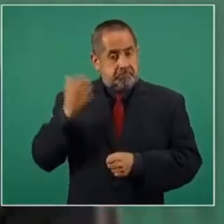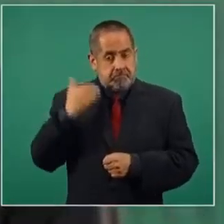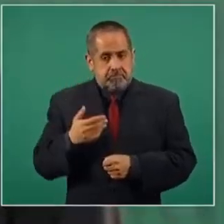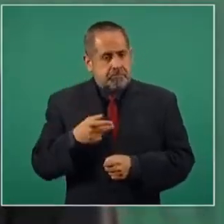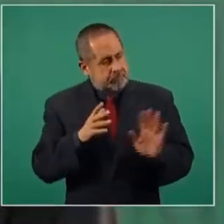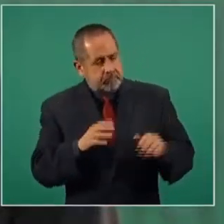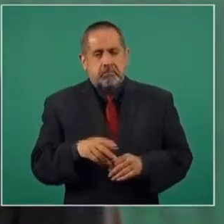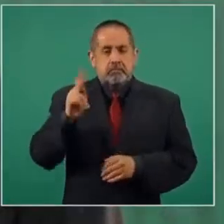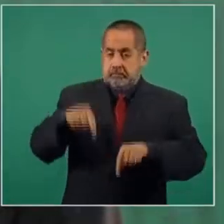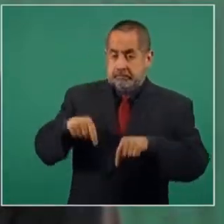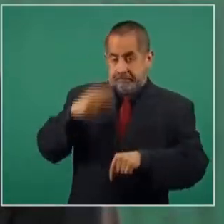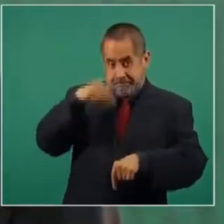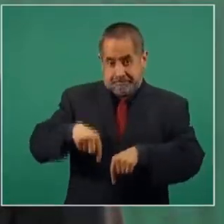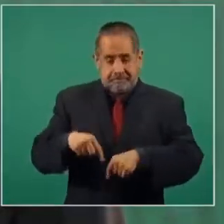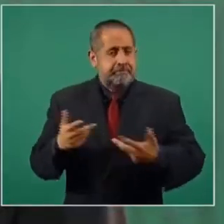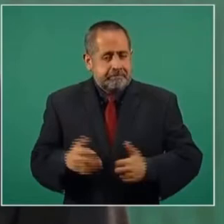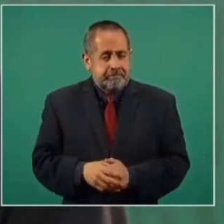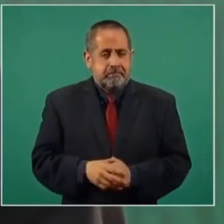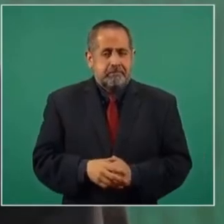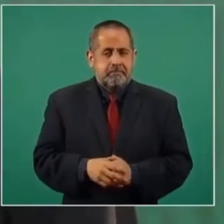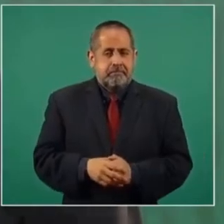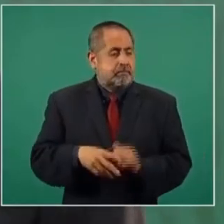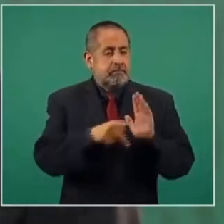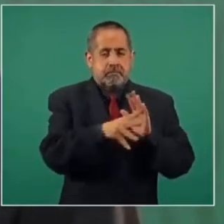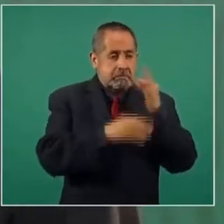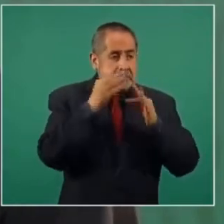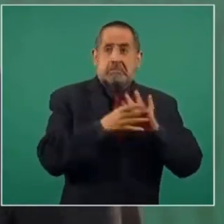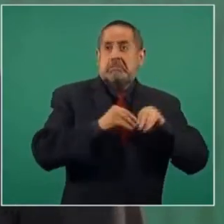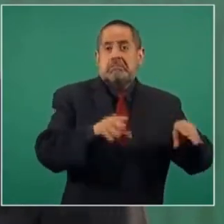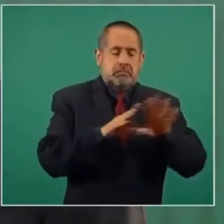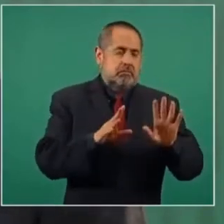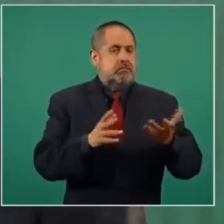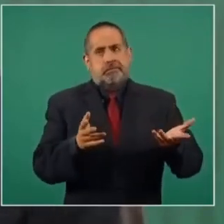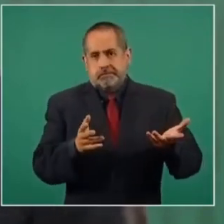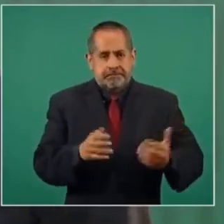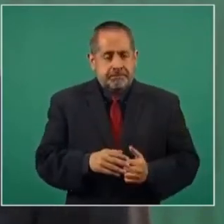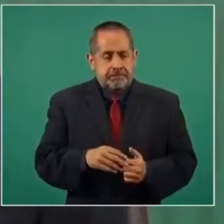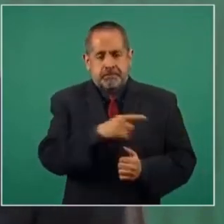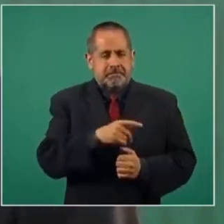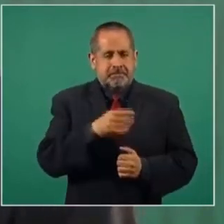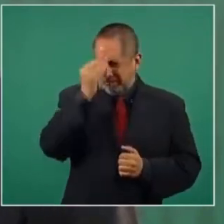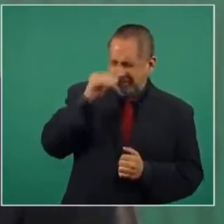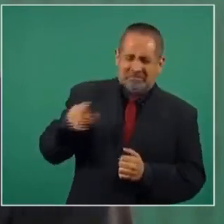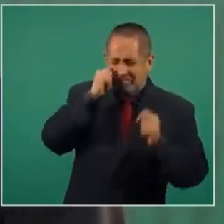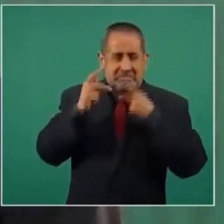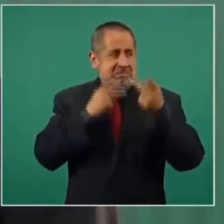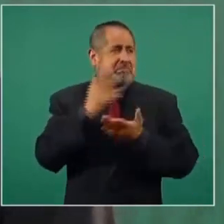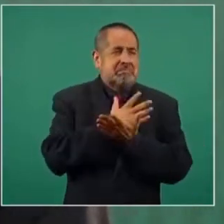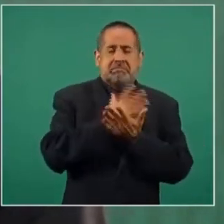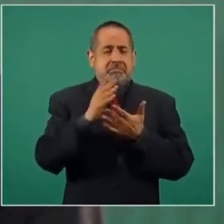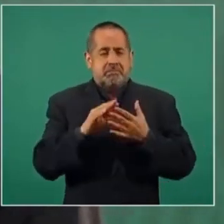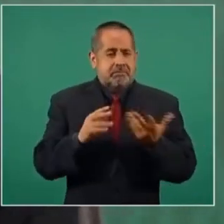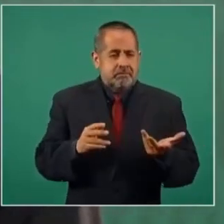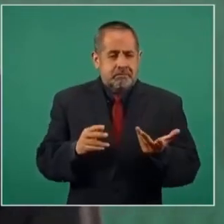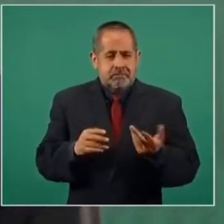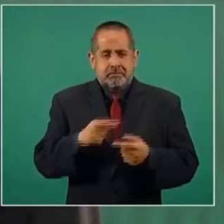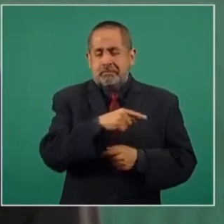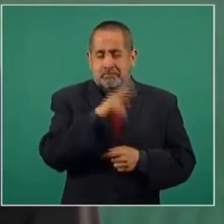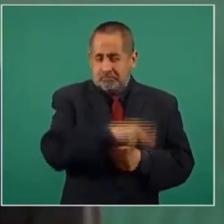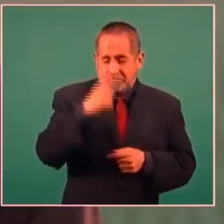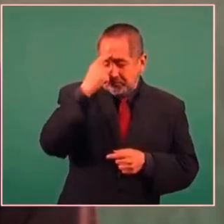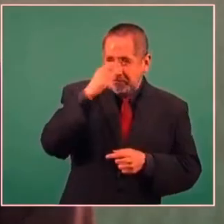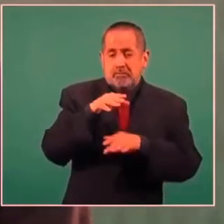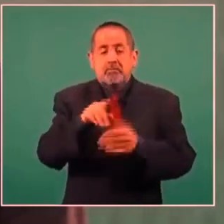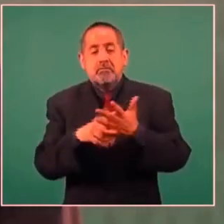Pero aquí, la prensa, que no le importa si hay paros técnicos